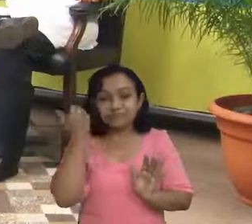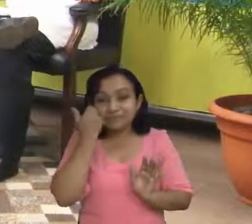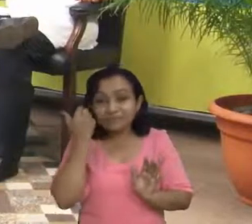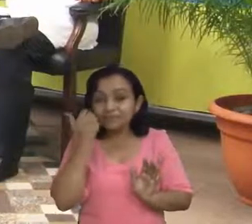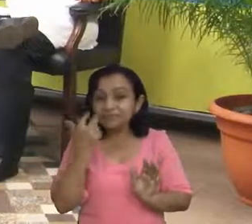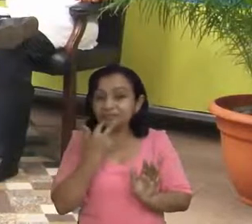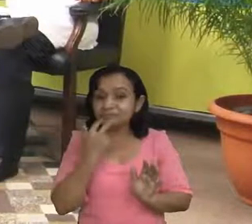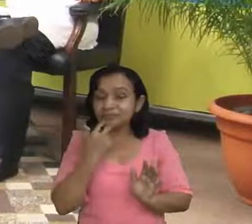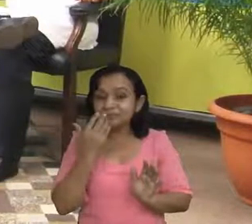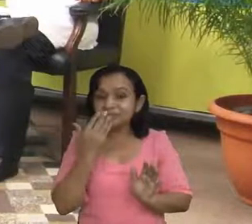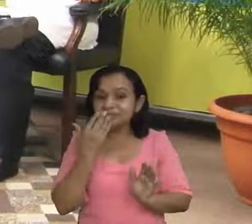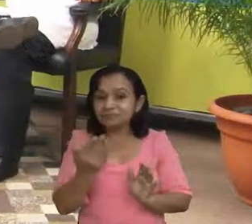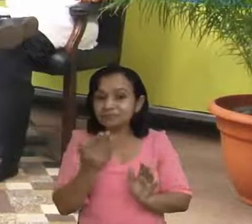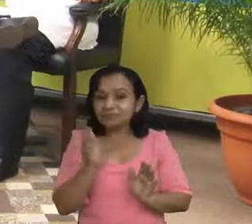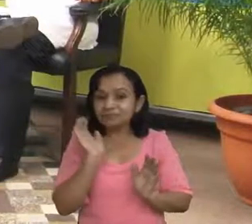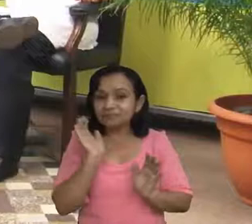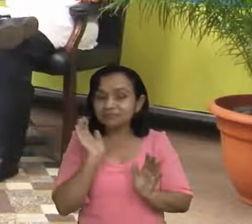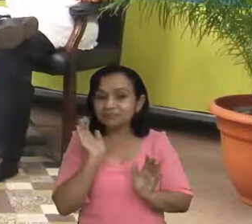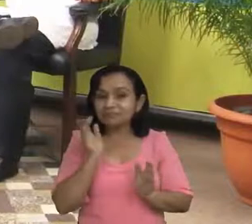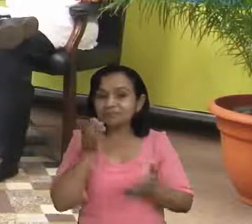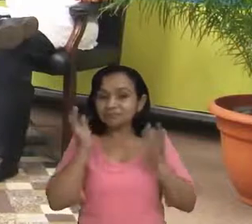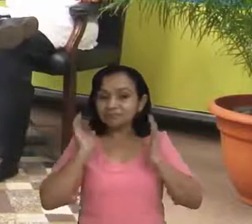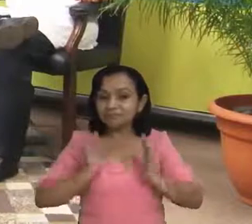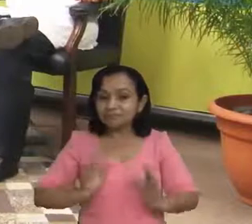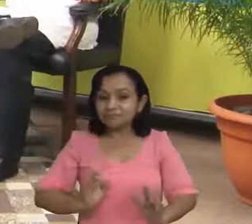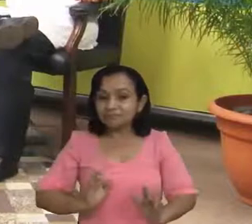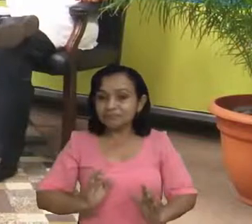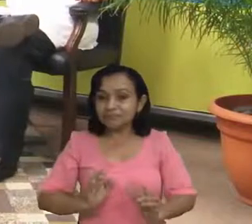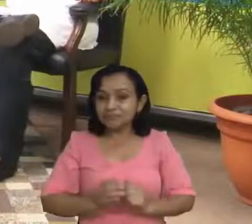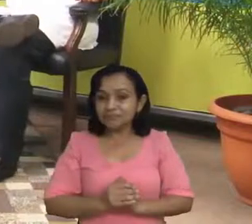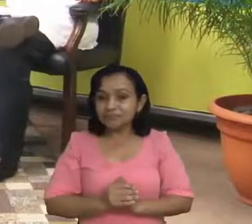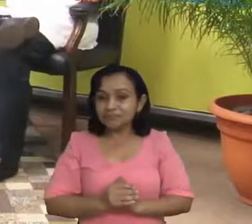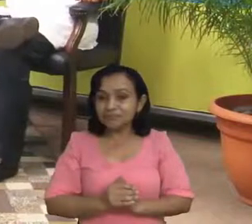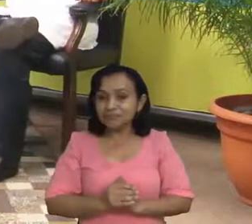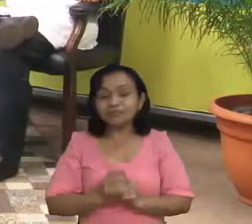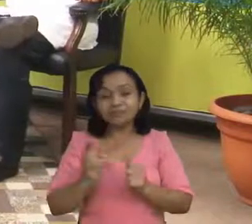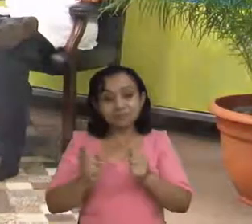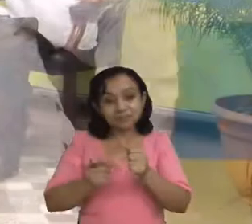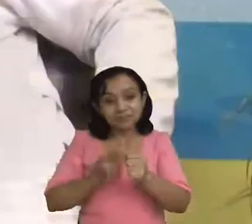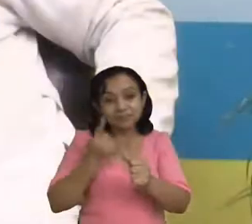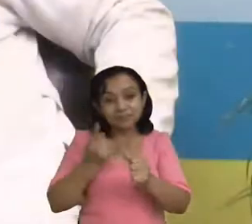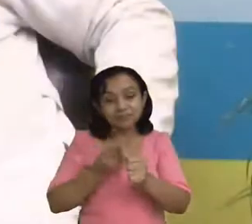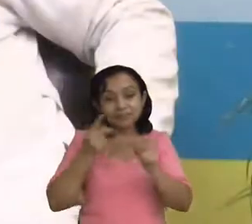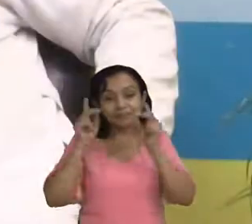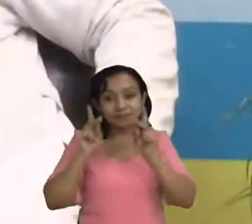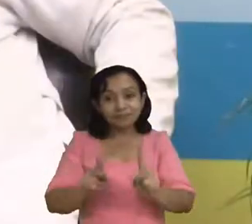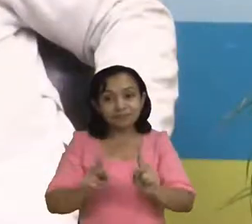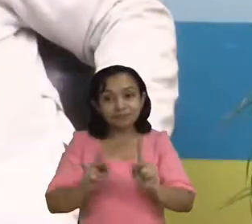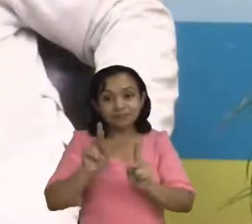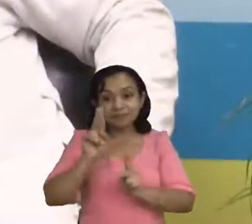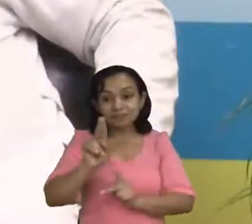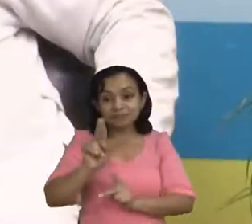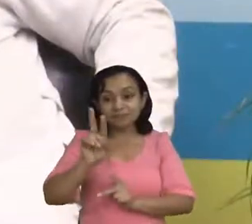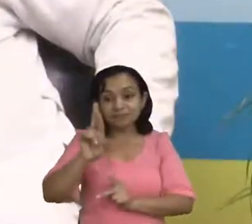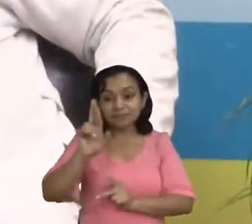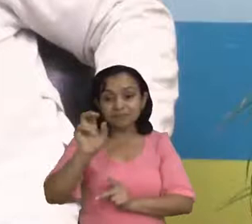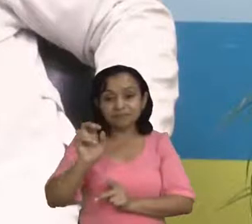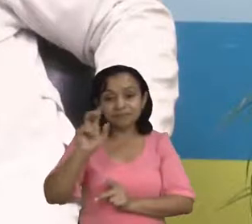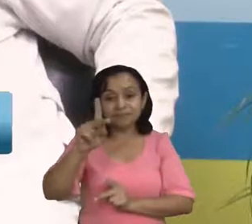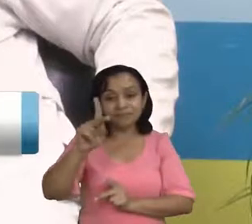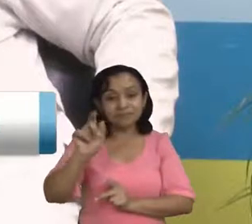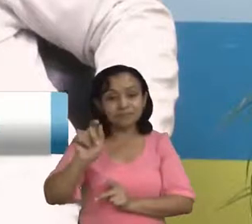que es bueno para su cuerpo. De hecho, el primer tratamiento que tiene que tener una persona con uropatía obstructiva,